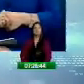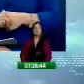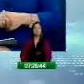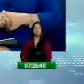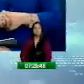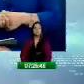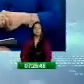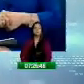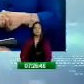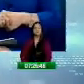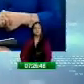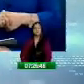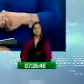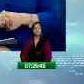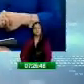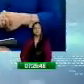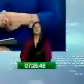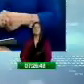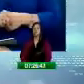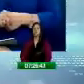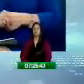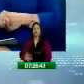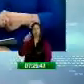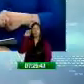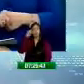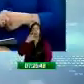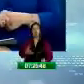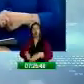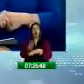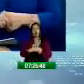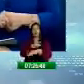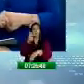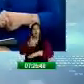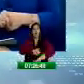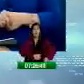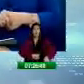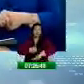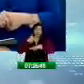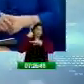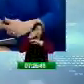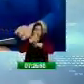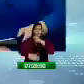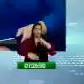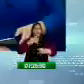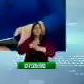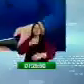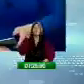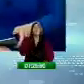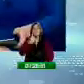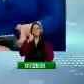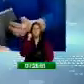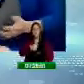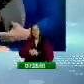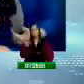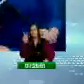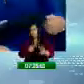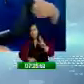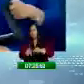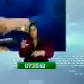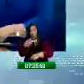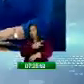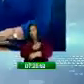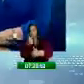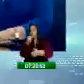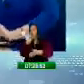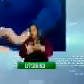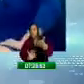un tratamiento que sea ya autorizado, aprobado y que sea idóneo. Ministra,